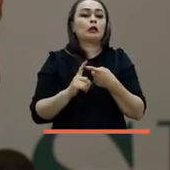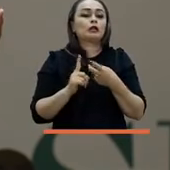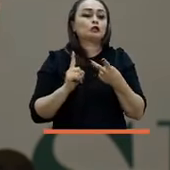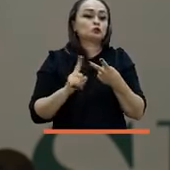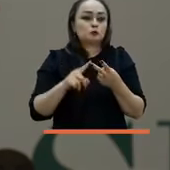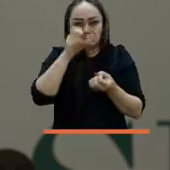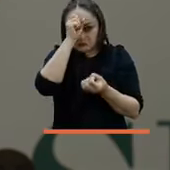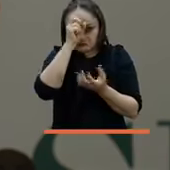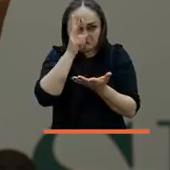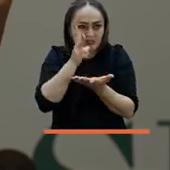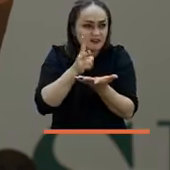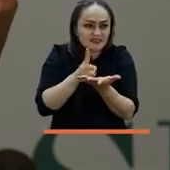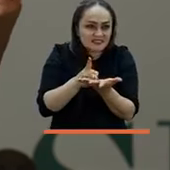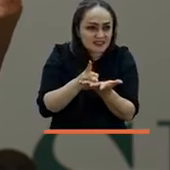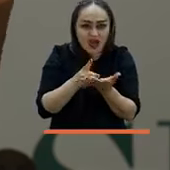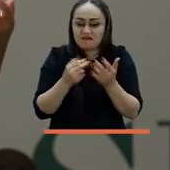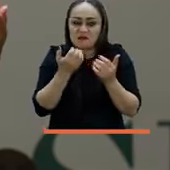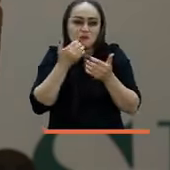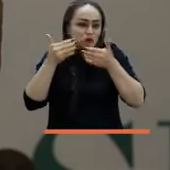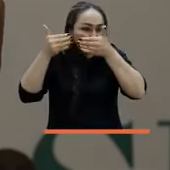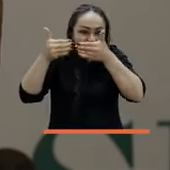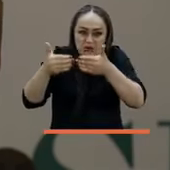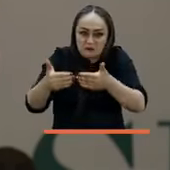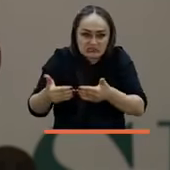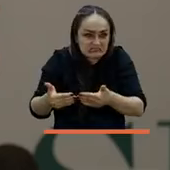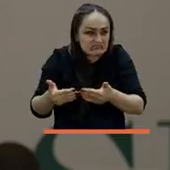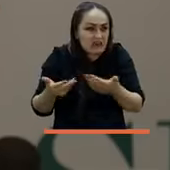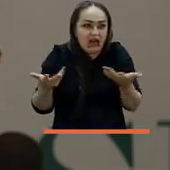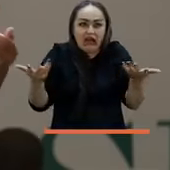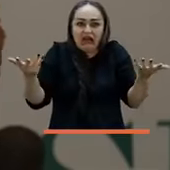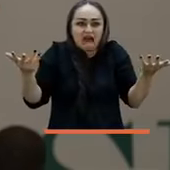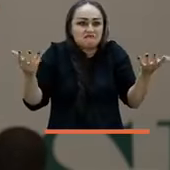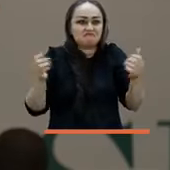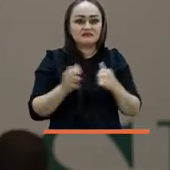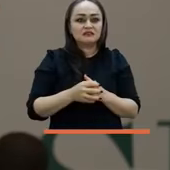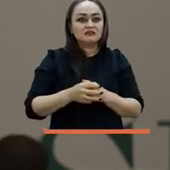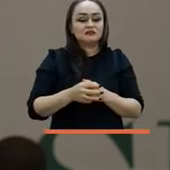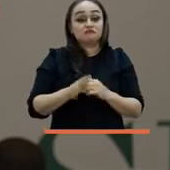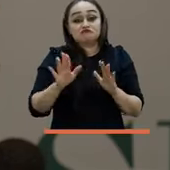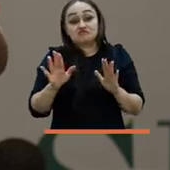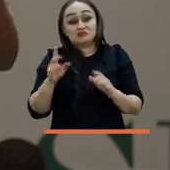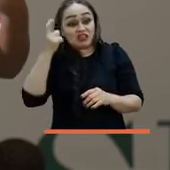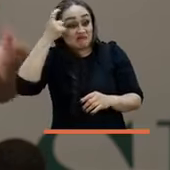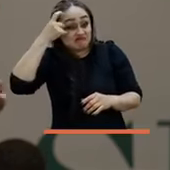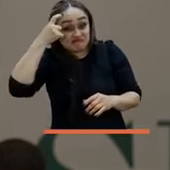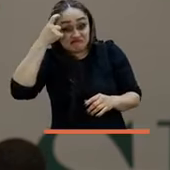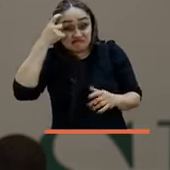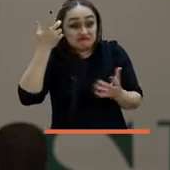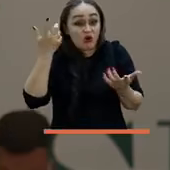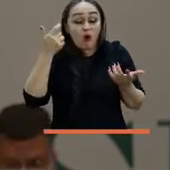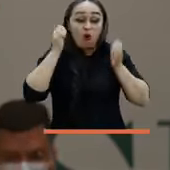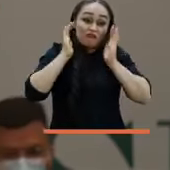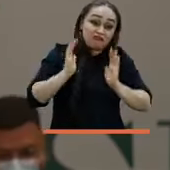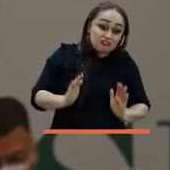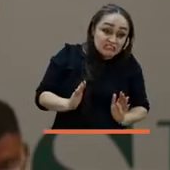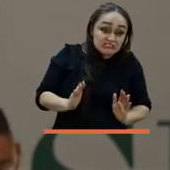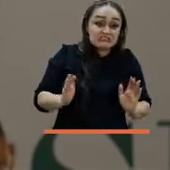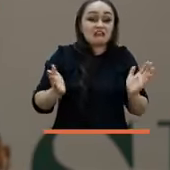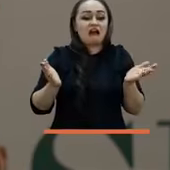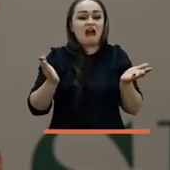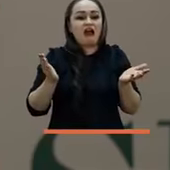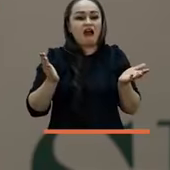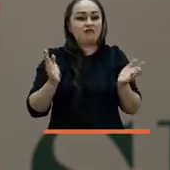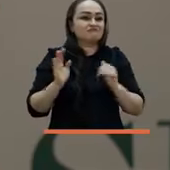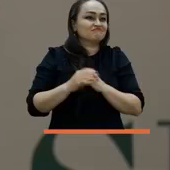diversidad de discapacidad o sea de intelectual o física o